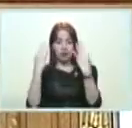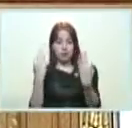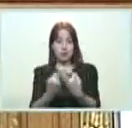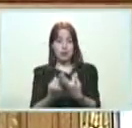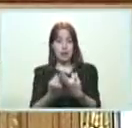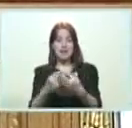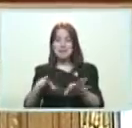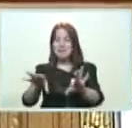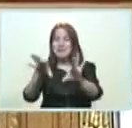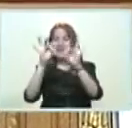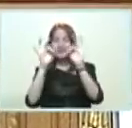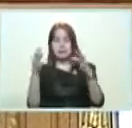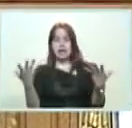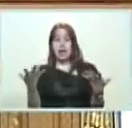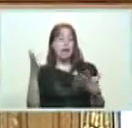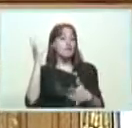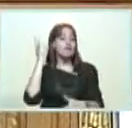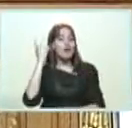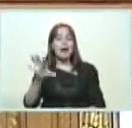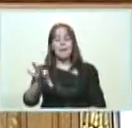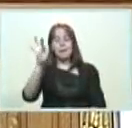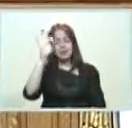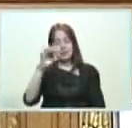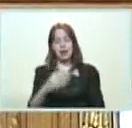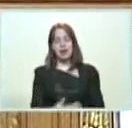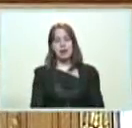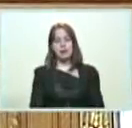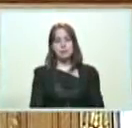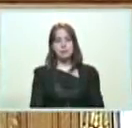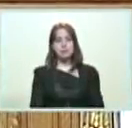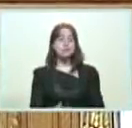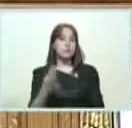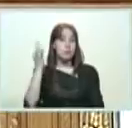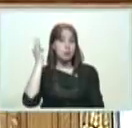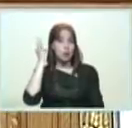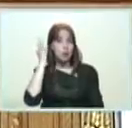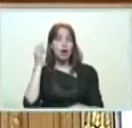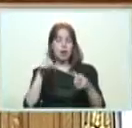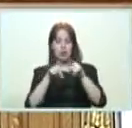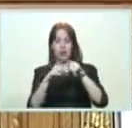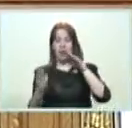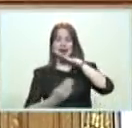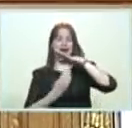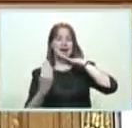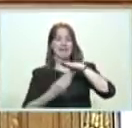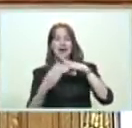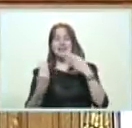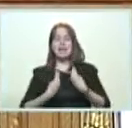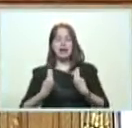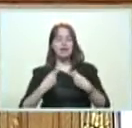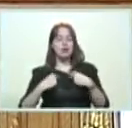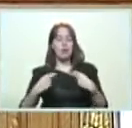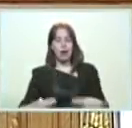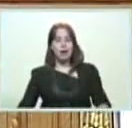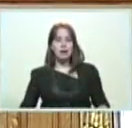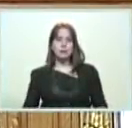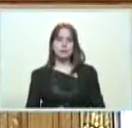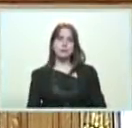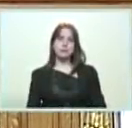algo especial, pues, la mujer es especial. La mujer es el tronco de la vida humana.